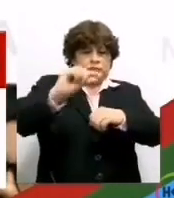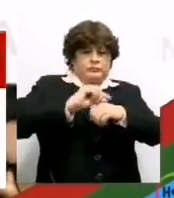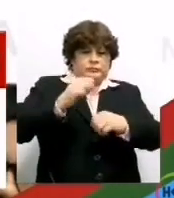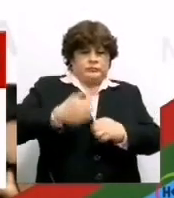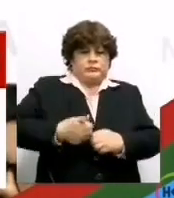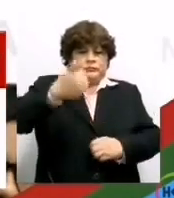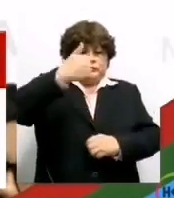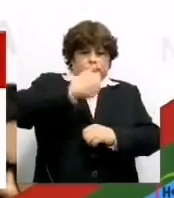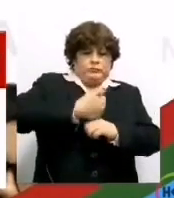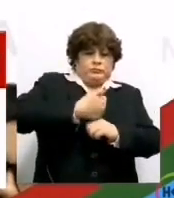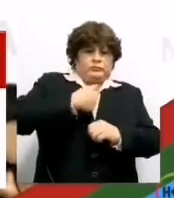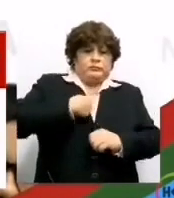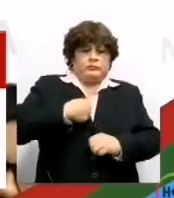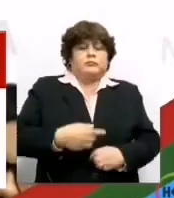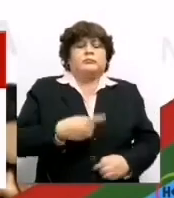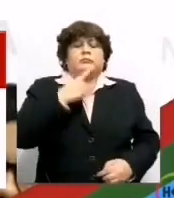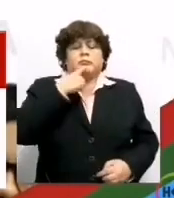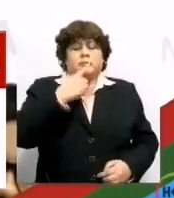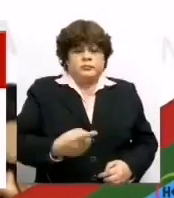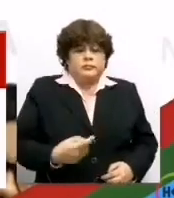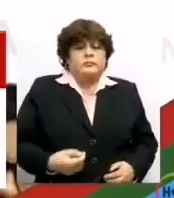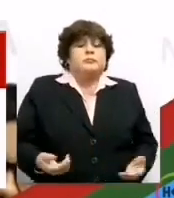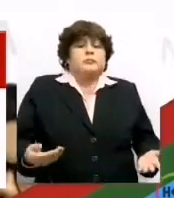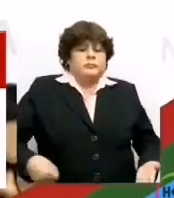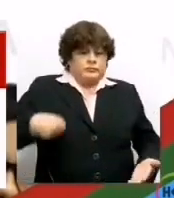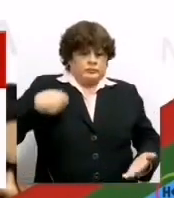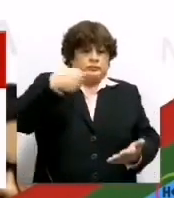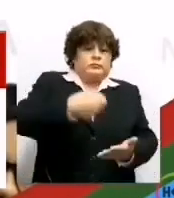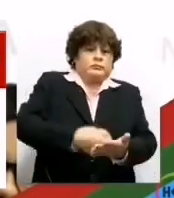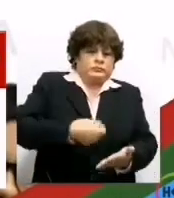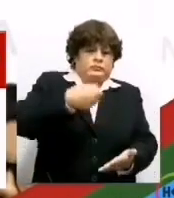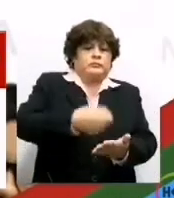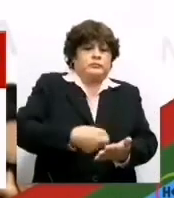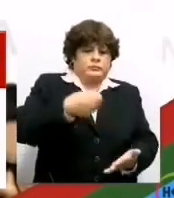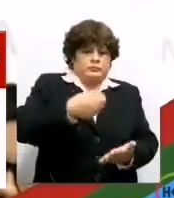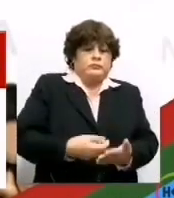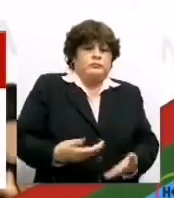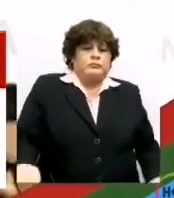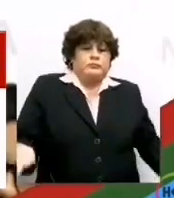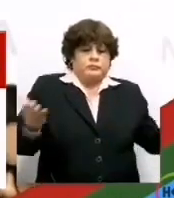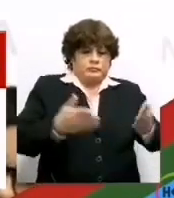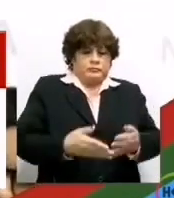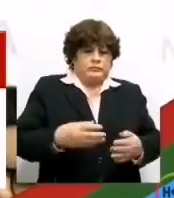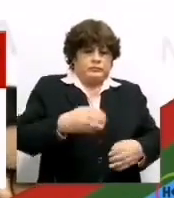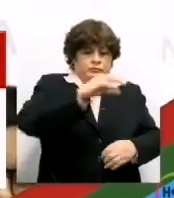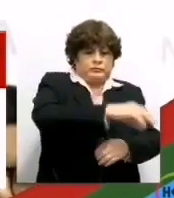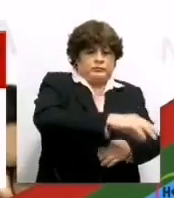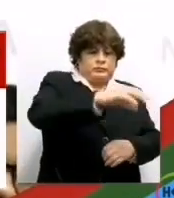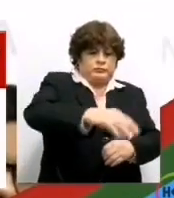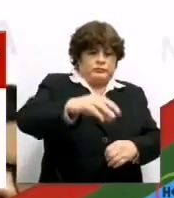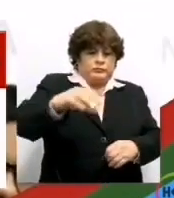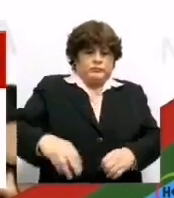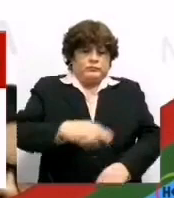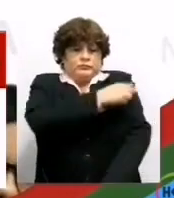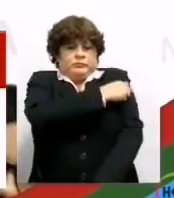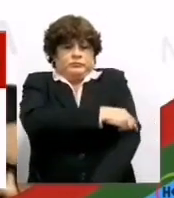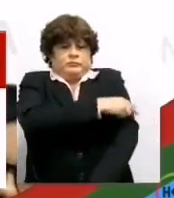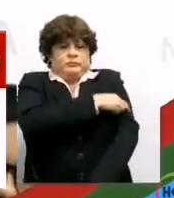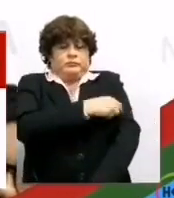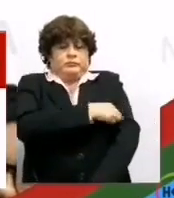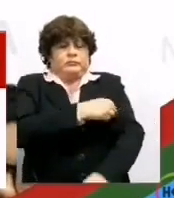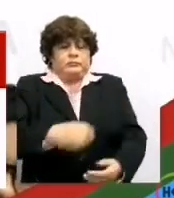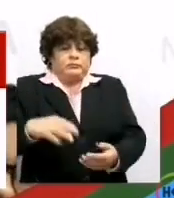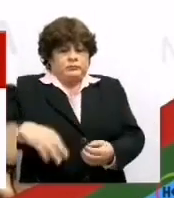y vestirá destinaremos presupuesto para implementar las postas y los hospitales de la región porque